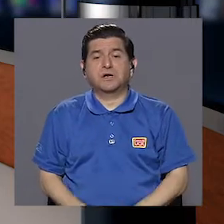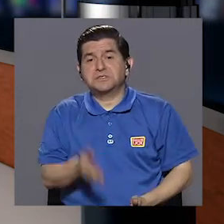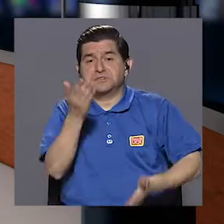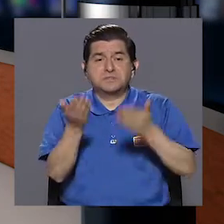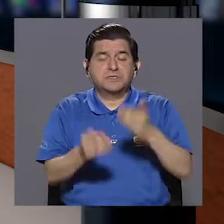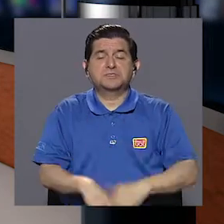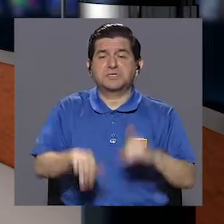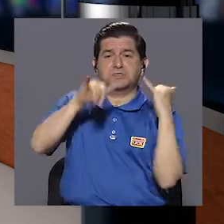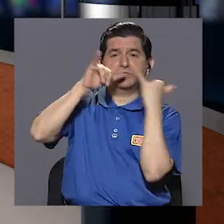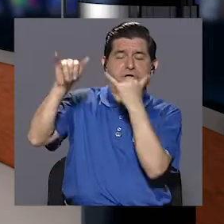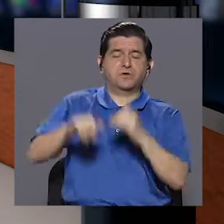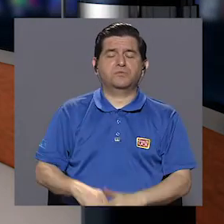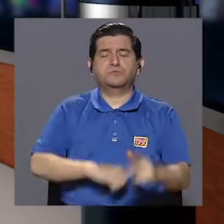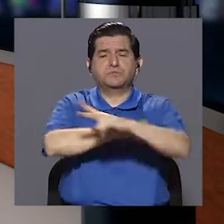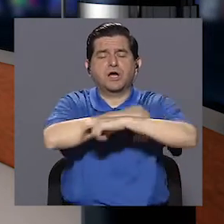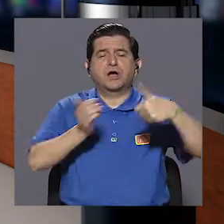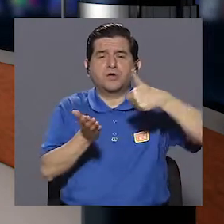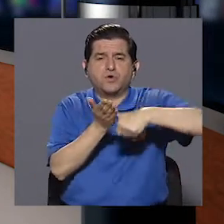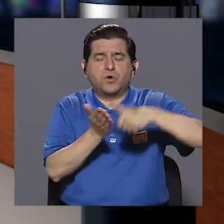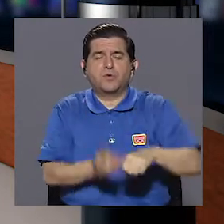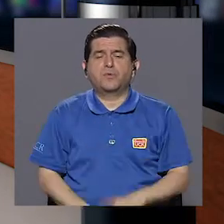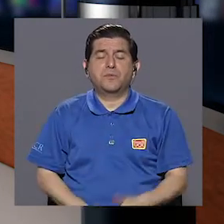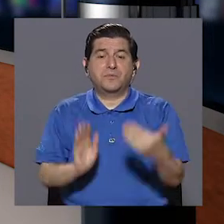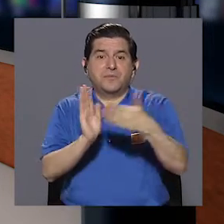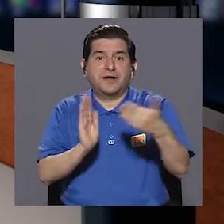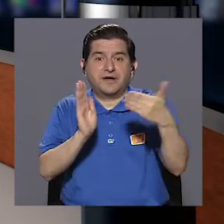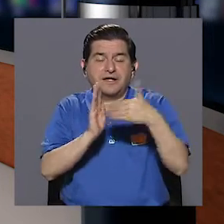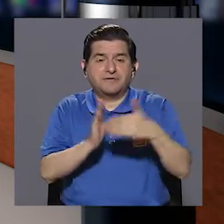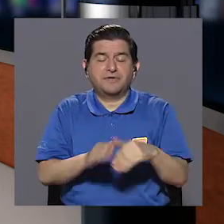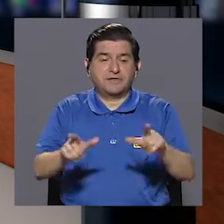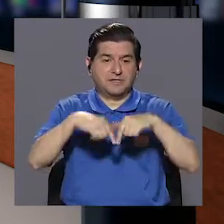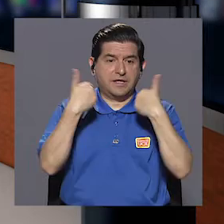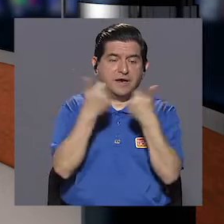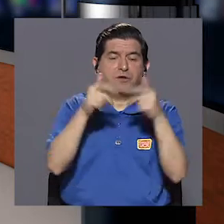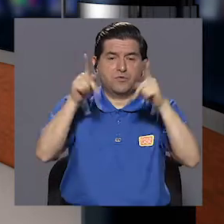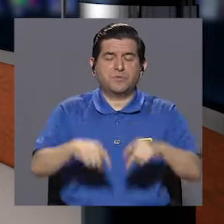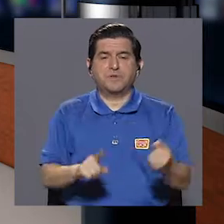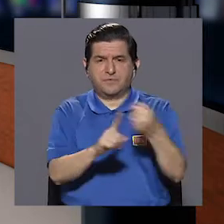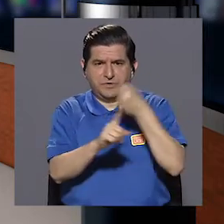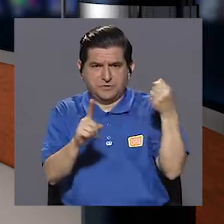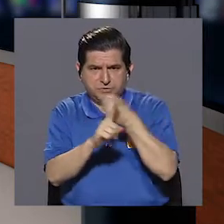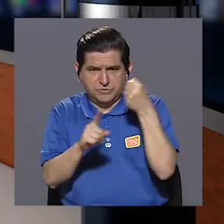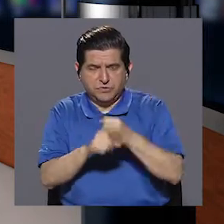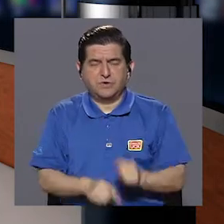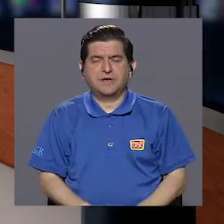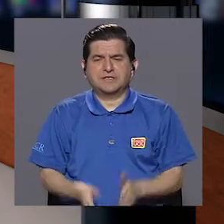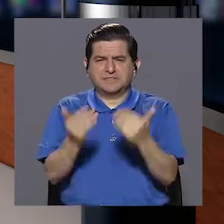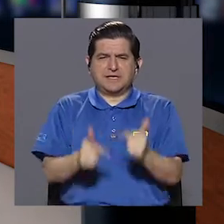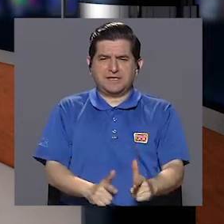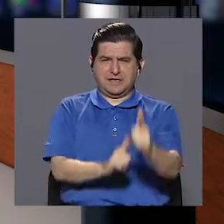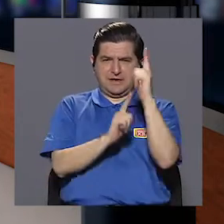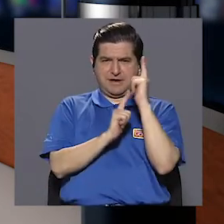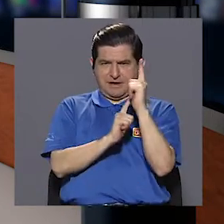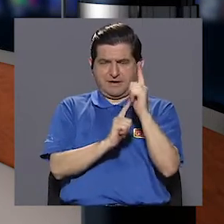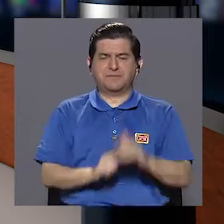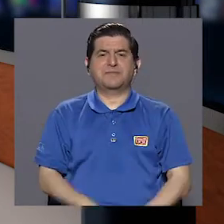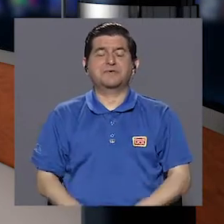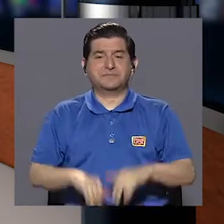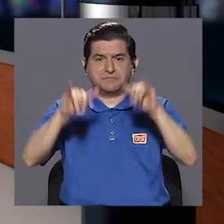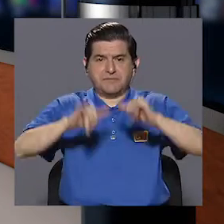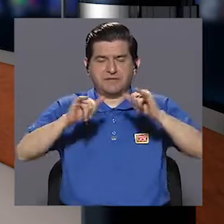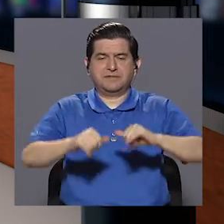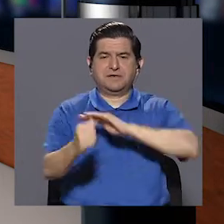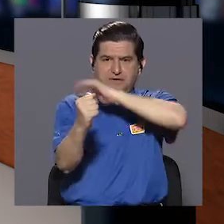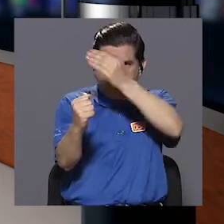a la denuncia de un fraude y pueda alborotar una base violenta de seguidores amantes de las armas para aferrarse